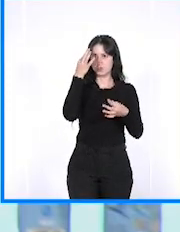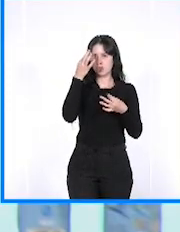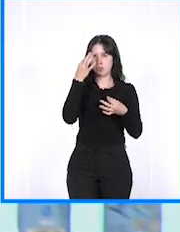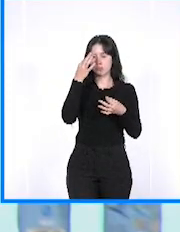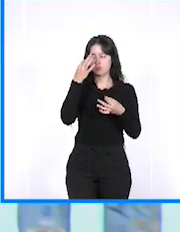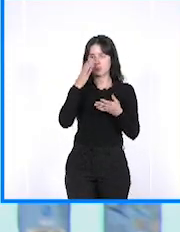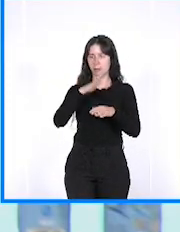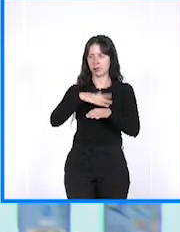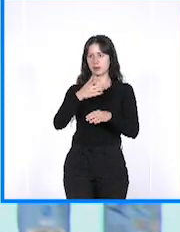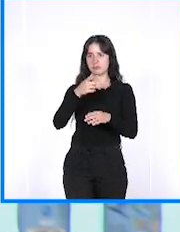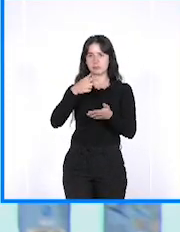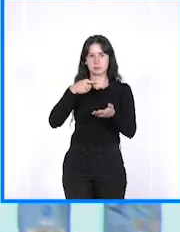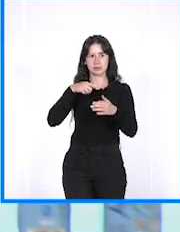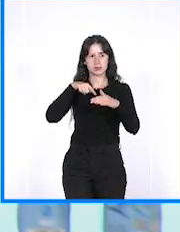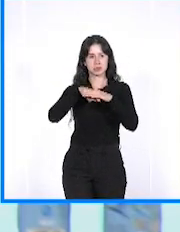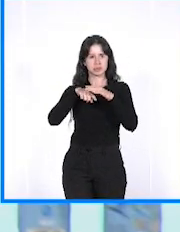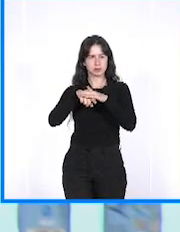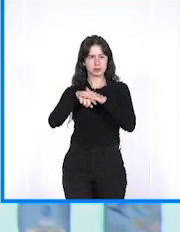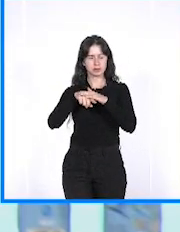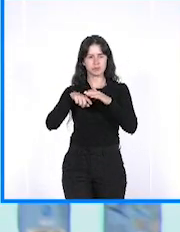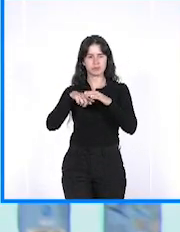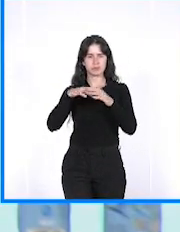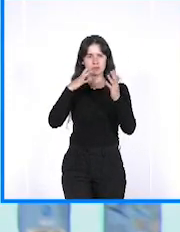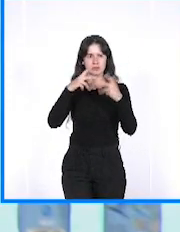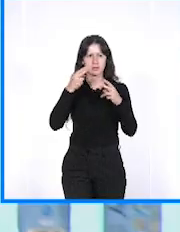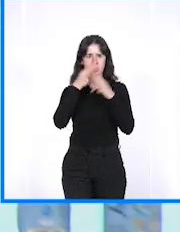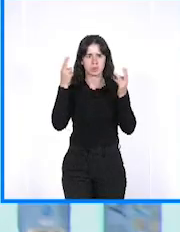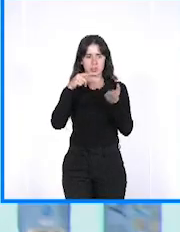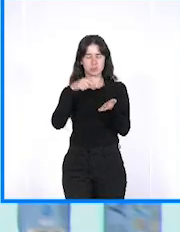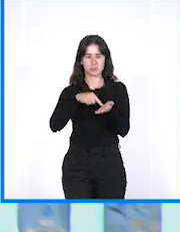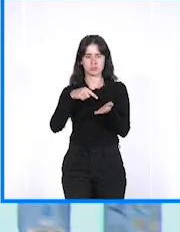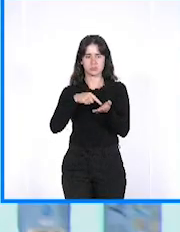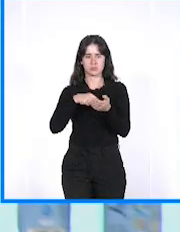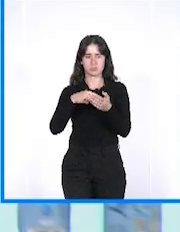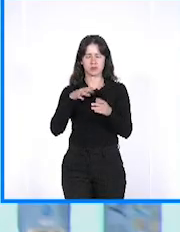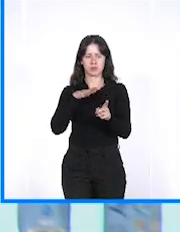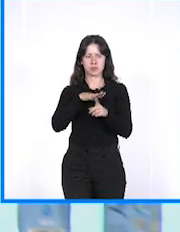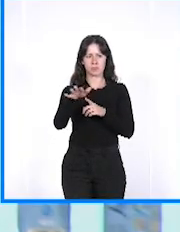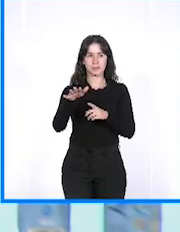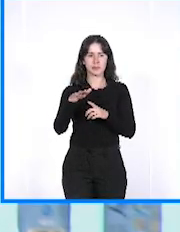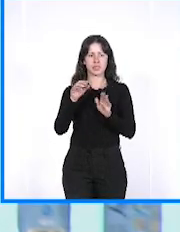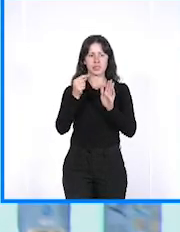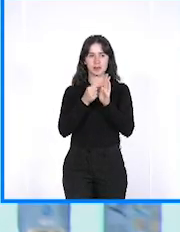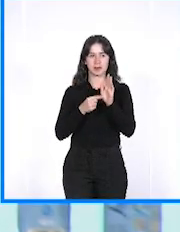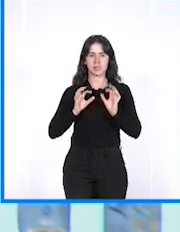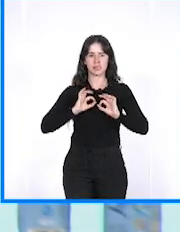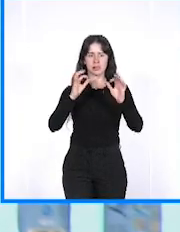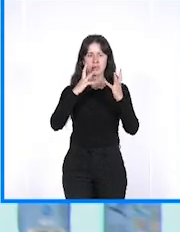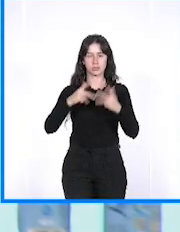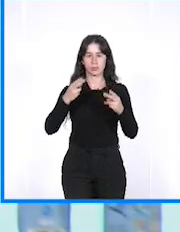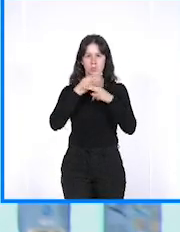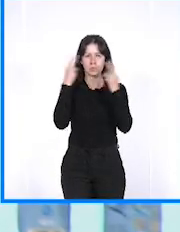incidencia con con con la administración pública y también Creo que que tenemos que incorporar estos aprendizajes para saber